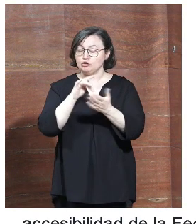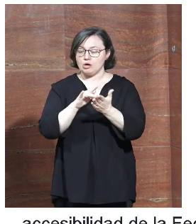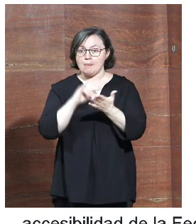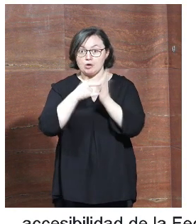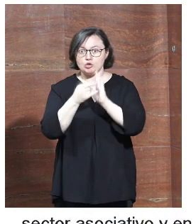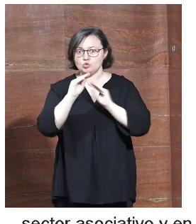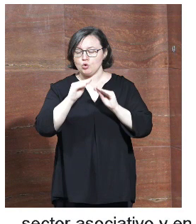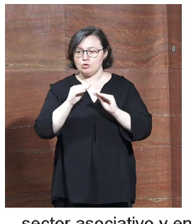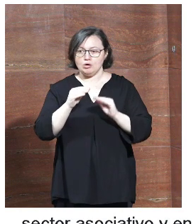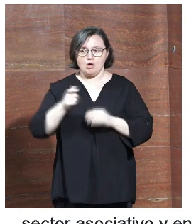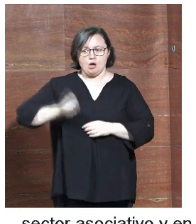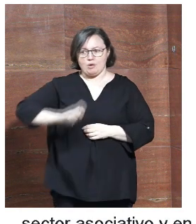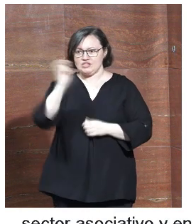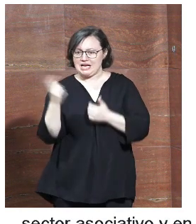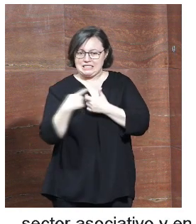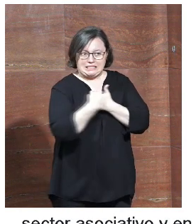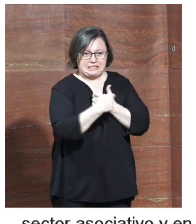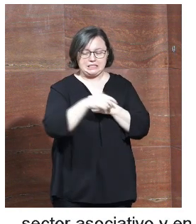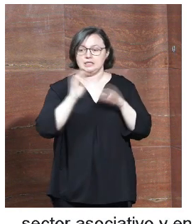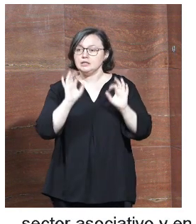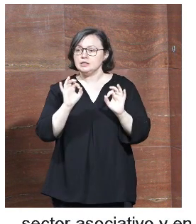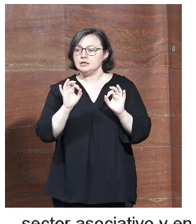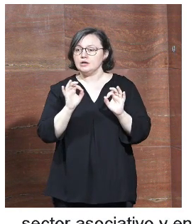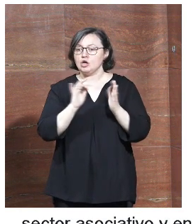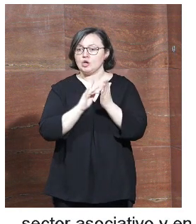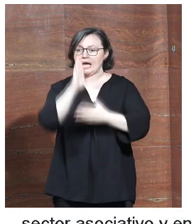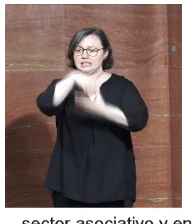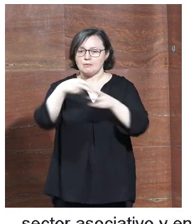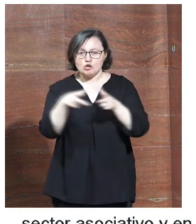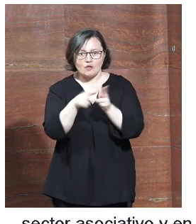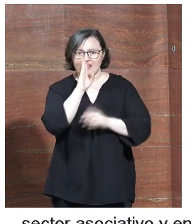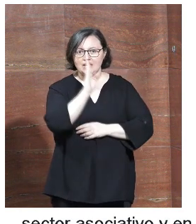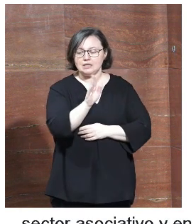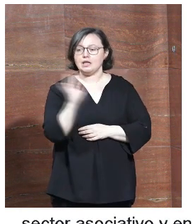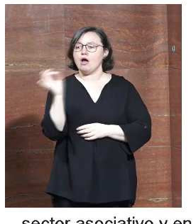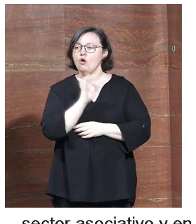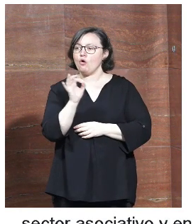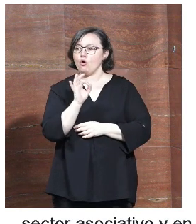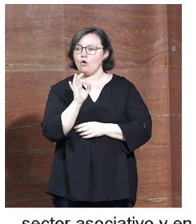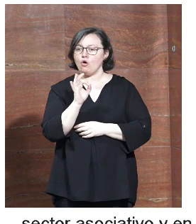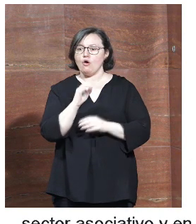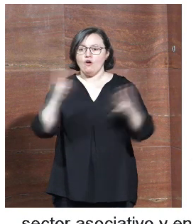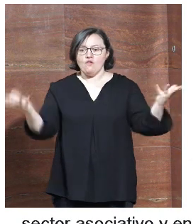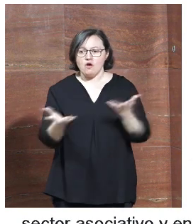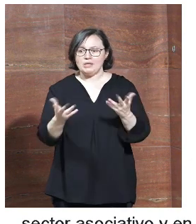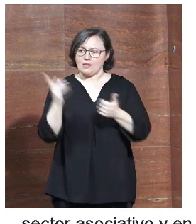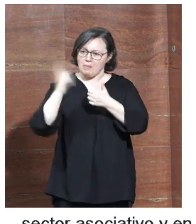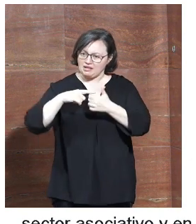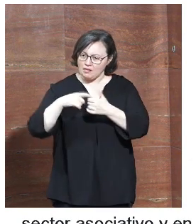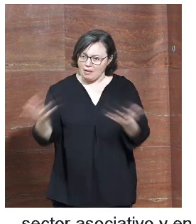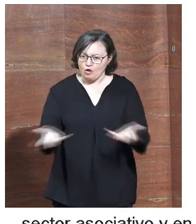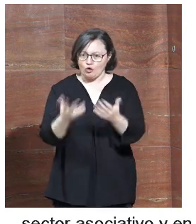proyectos multidisciplinares, tanto en intervención social directa como en el fomento de la